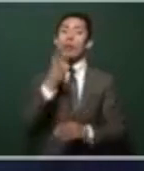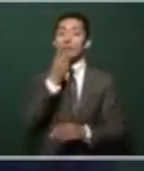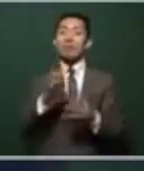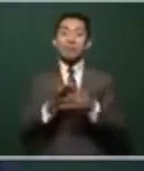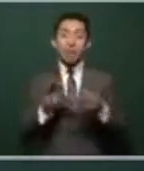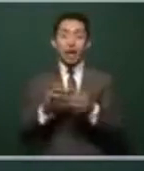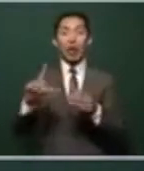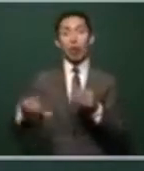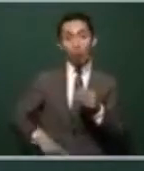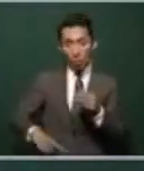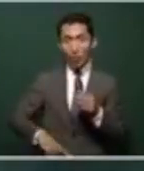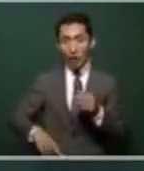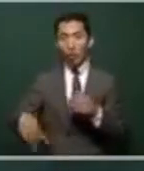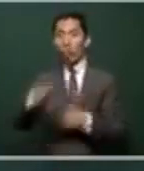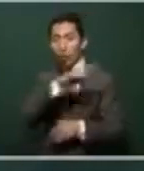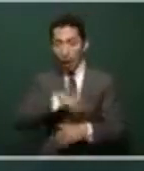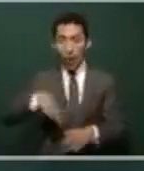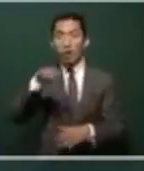educación gratuita,